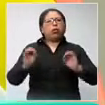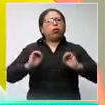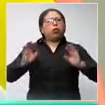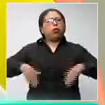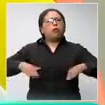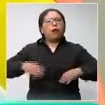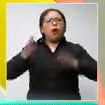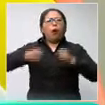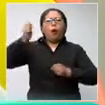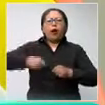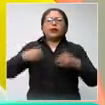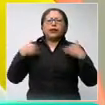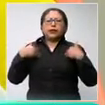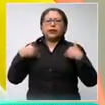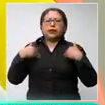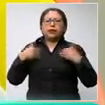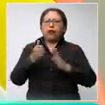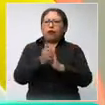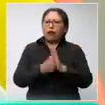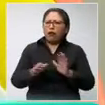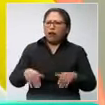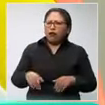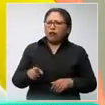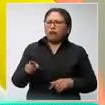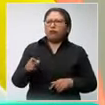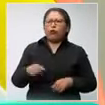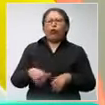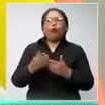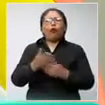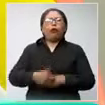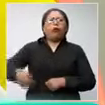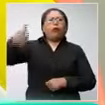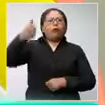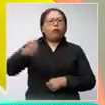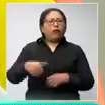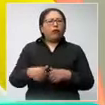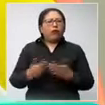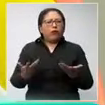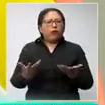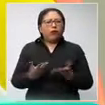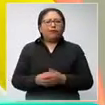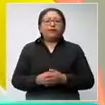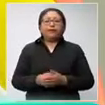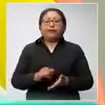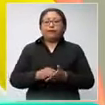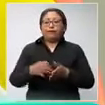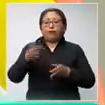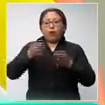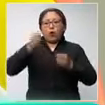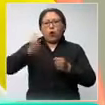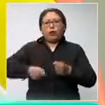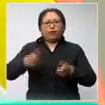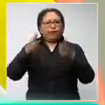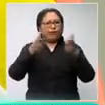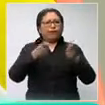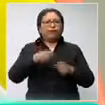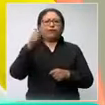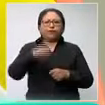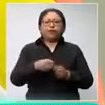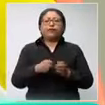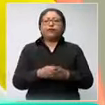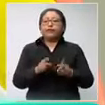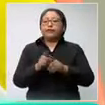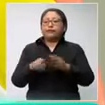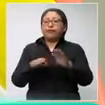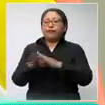entender que la evaluación de desempeño es una garantía para los ciudadanos, no es un privilegio de los jueces. Plantea la plataforma informática de acceso a